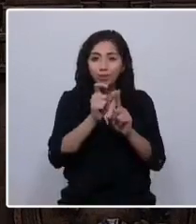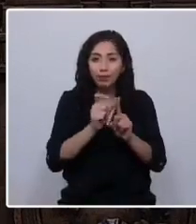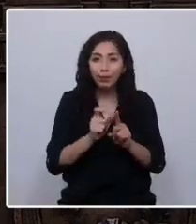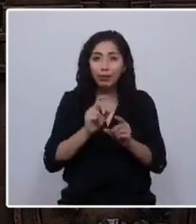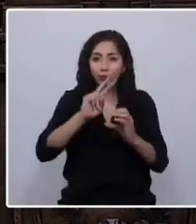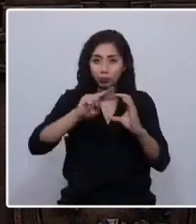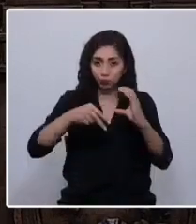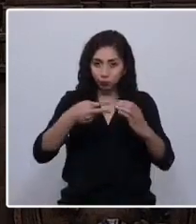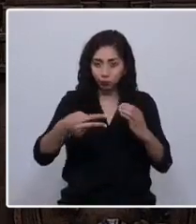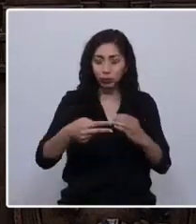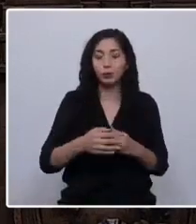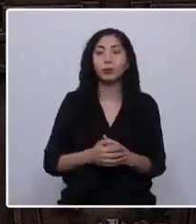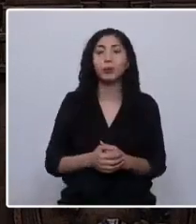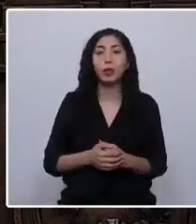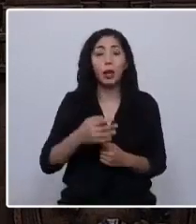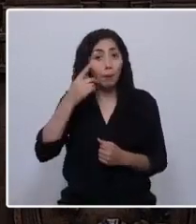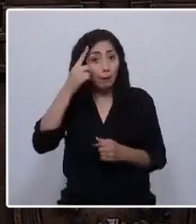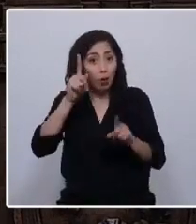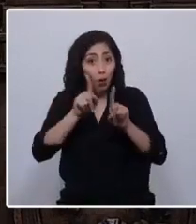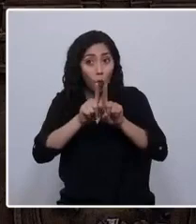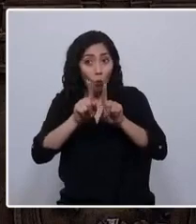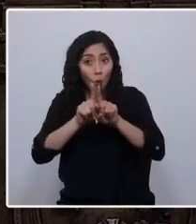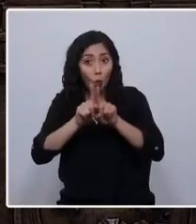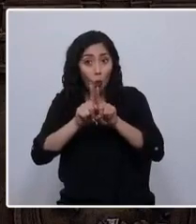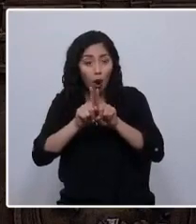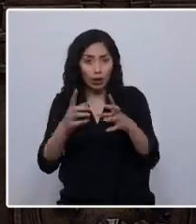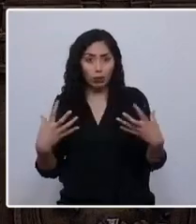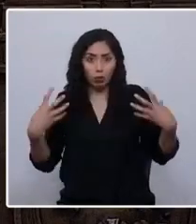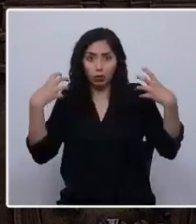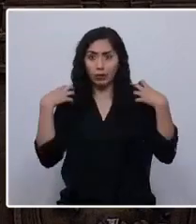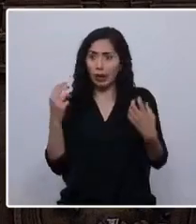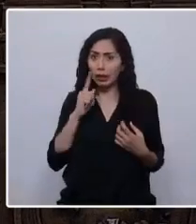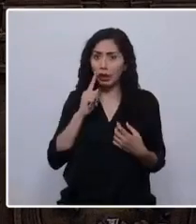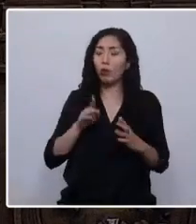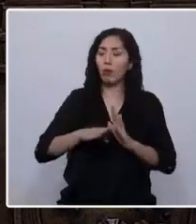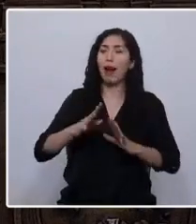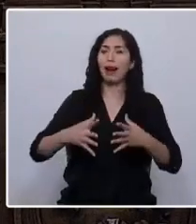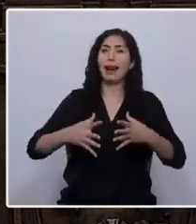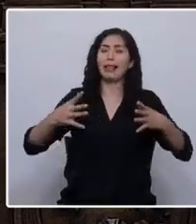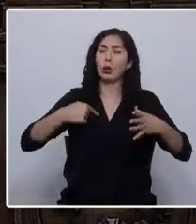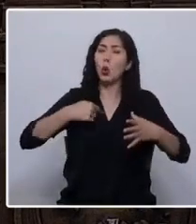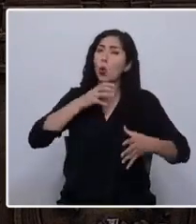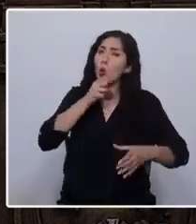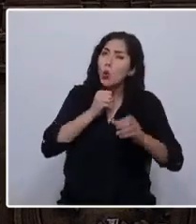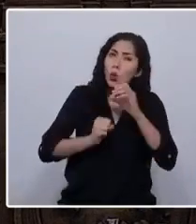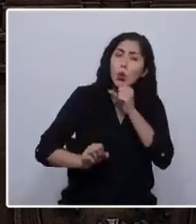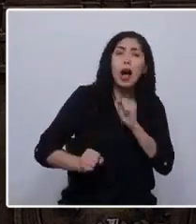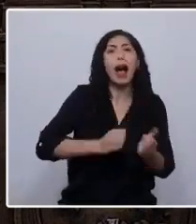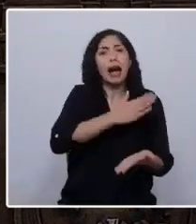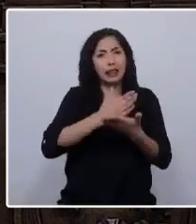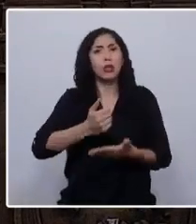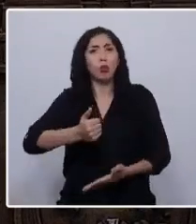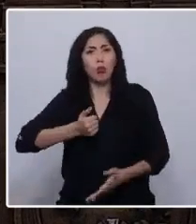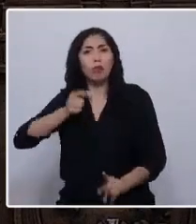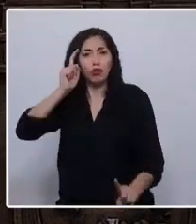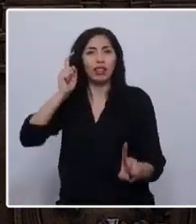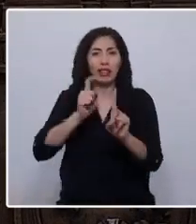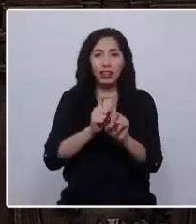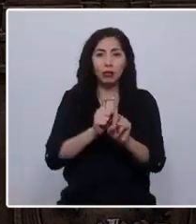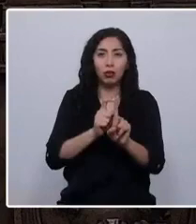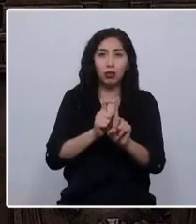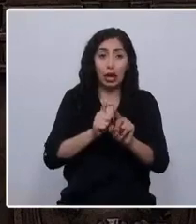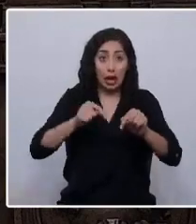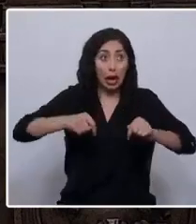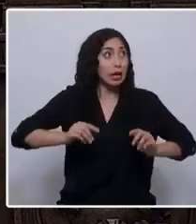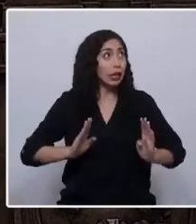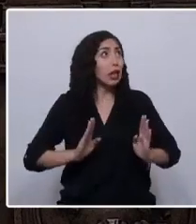embargo, la misión que se me ha encomendado es mucho más grande y, como siempre, voy a resistir hasta cumplir el objetivo. En este edificio